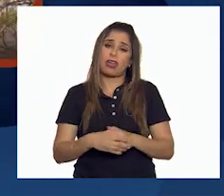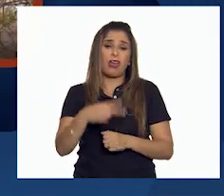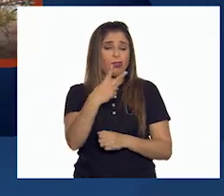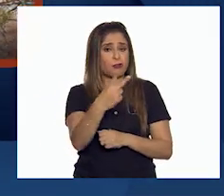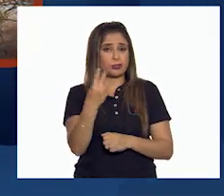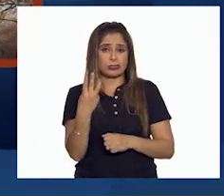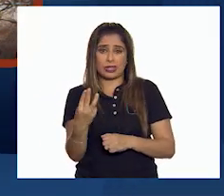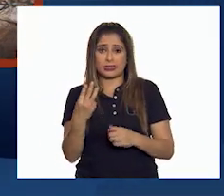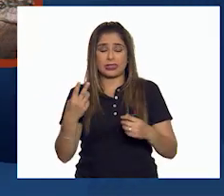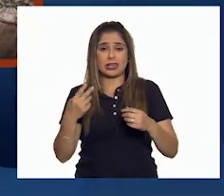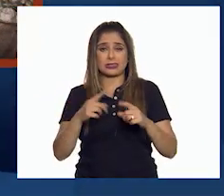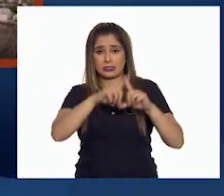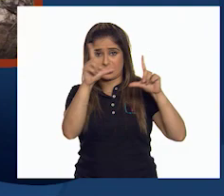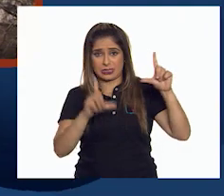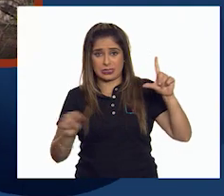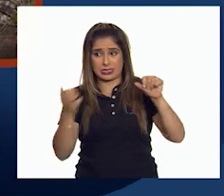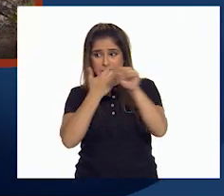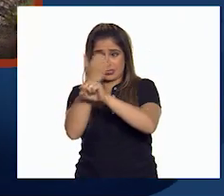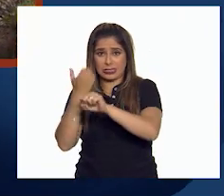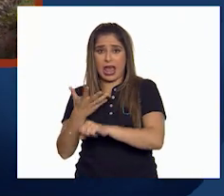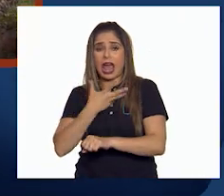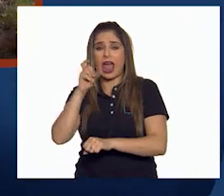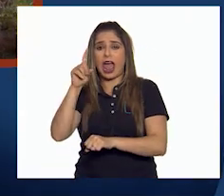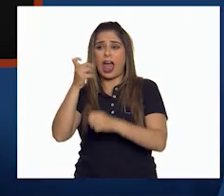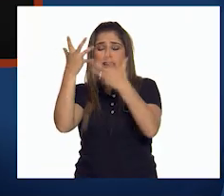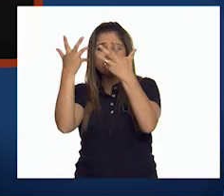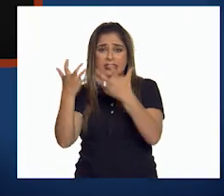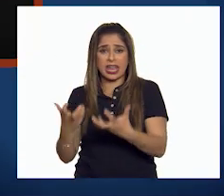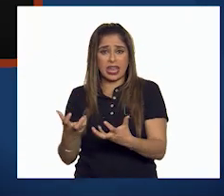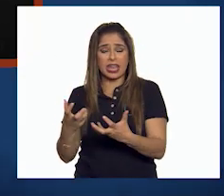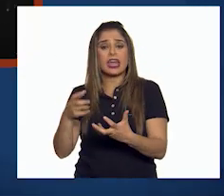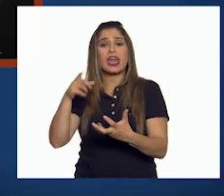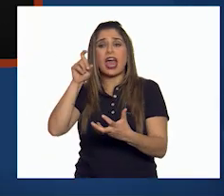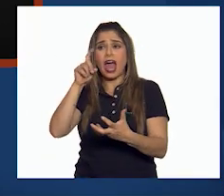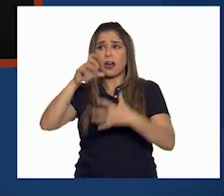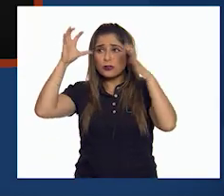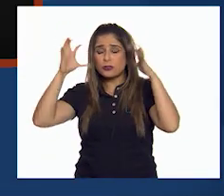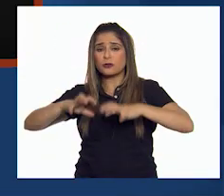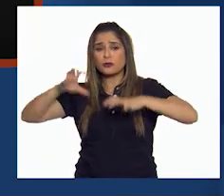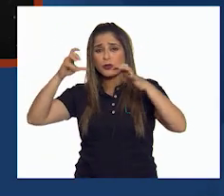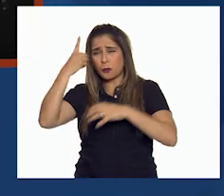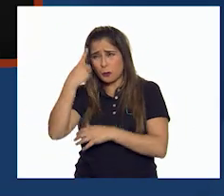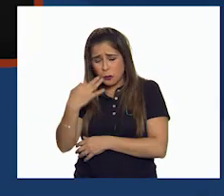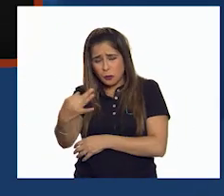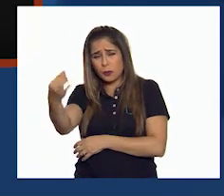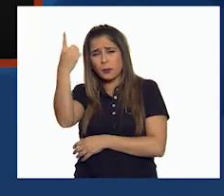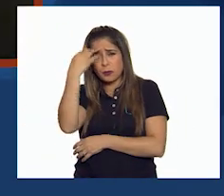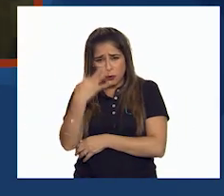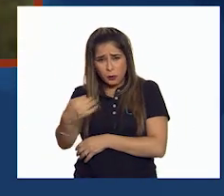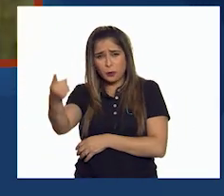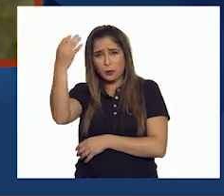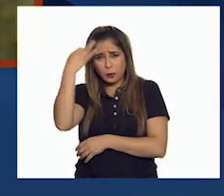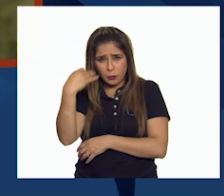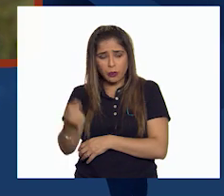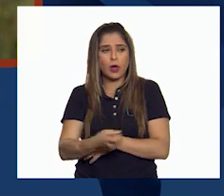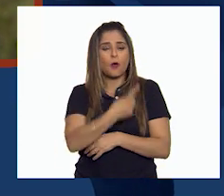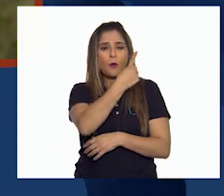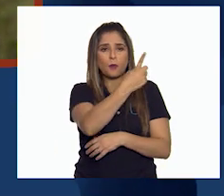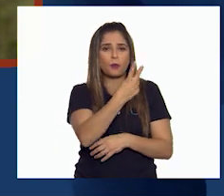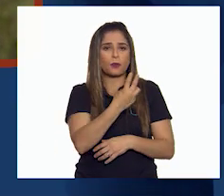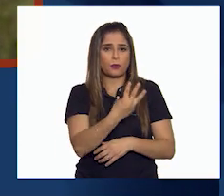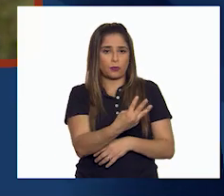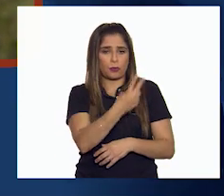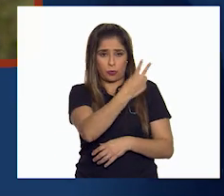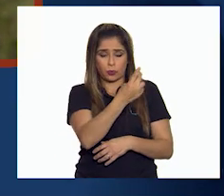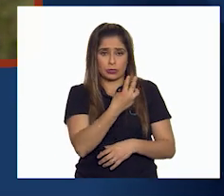consideradas áridas o semiáridas, con lluvias anuales menores a medio metro, y 1/3 parte considerada húmeda y